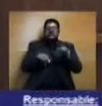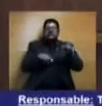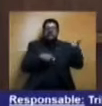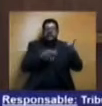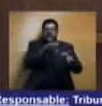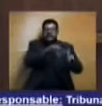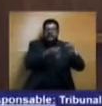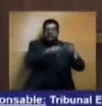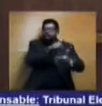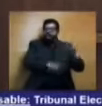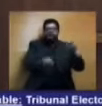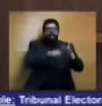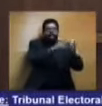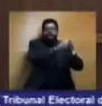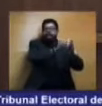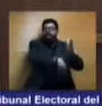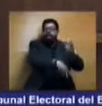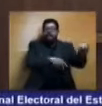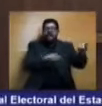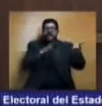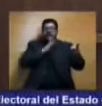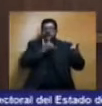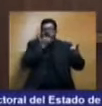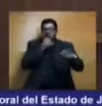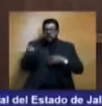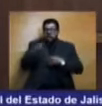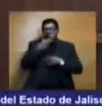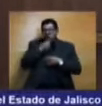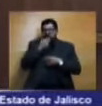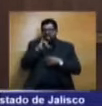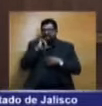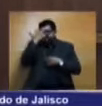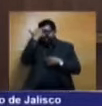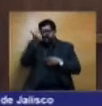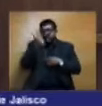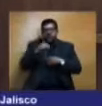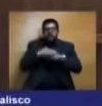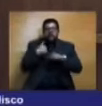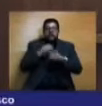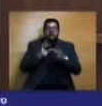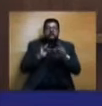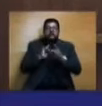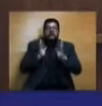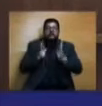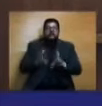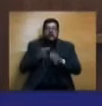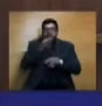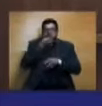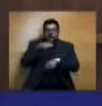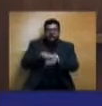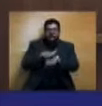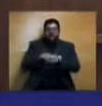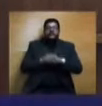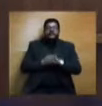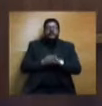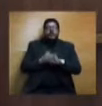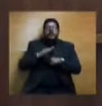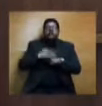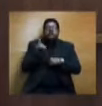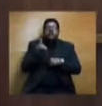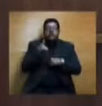local, así como todos los actos derivados en ejecución a esta, de acuerdo a los efectos que se precisan en la consulta. Ello, pues